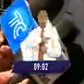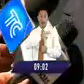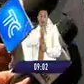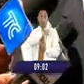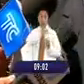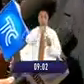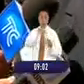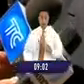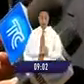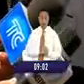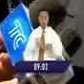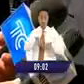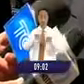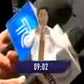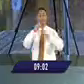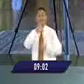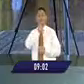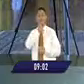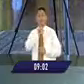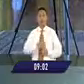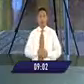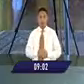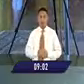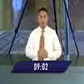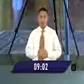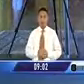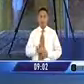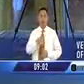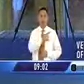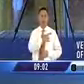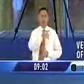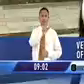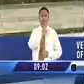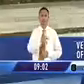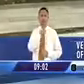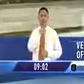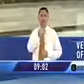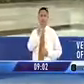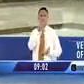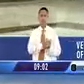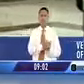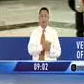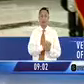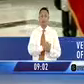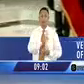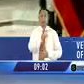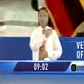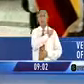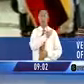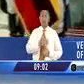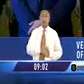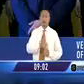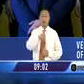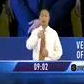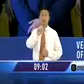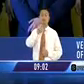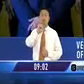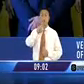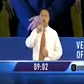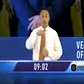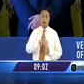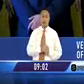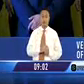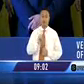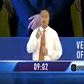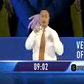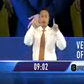descentralizados y de la empresa privada. La gran ausente de esta cita fue la vicepresidenta Verónica Abad, quien no consta en la